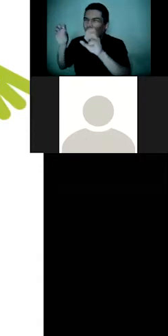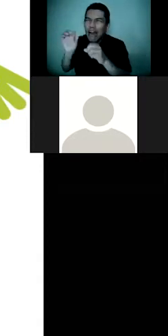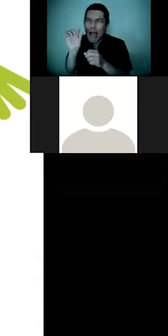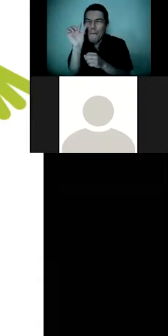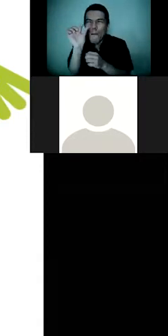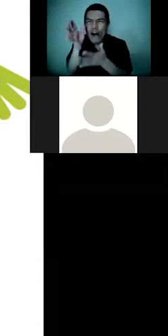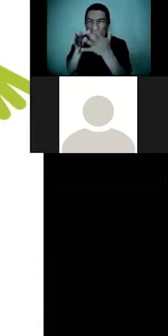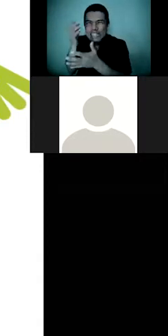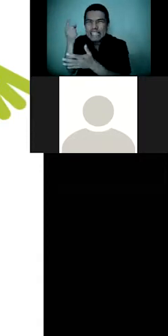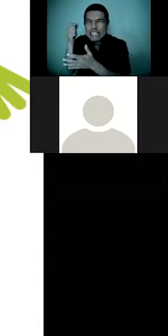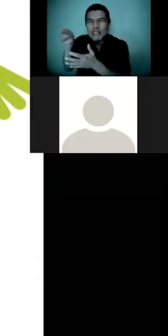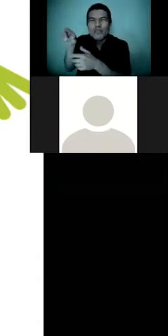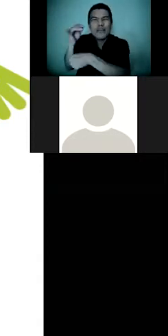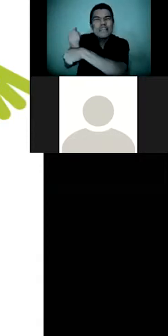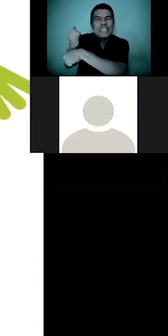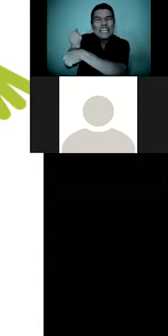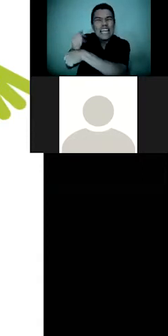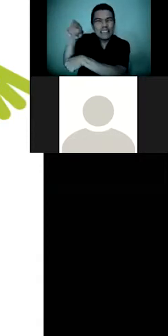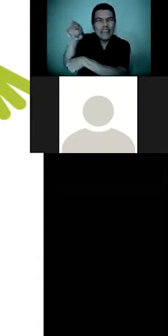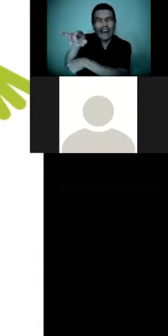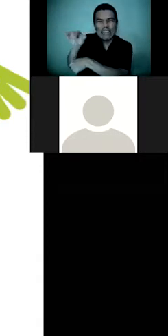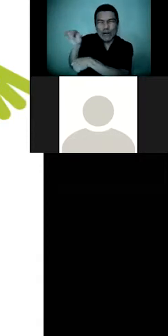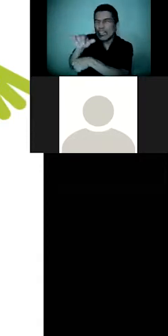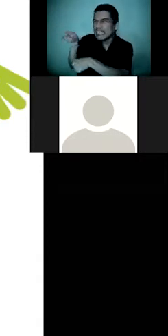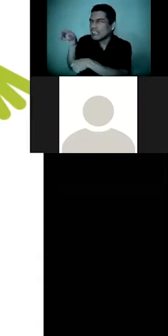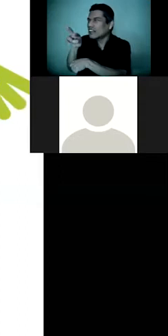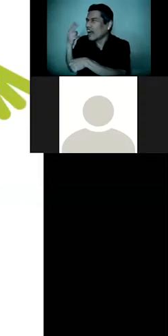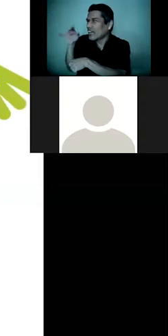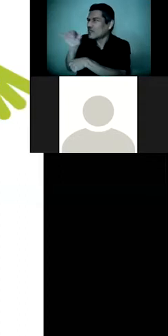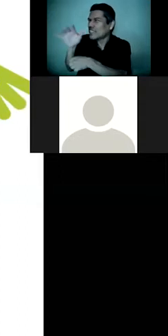captar algunas señas, trataba de captar poco, sí entendía, porque mi